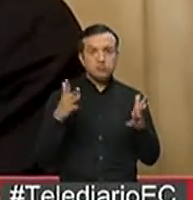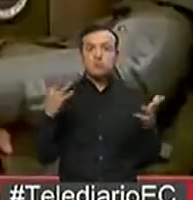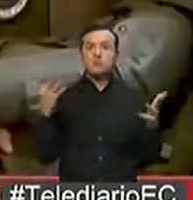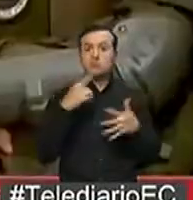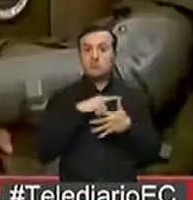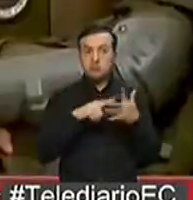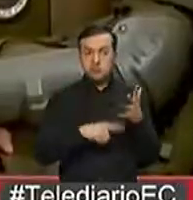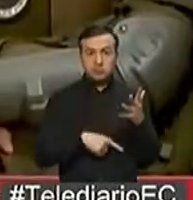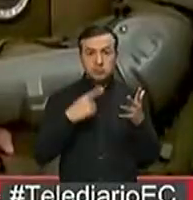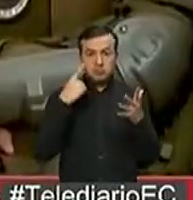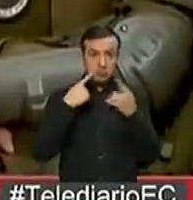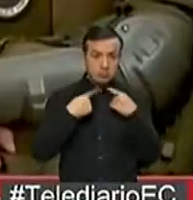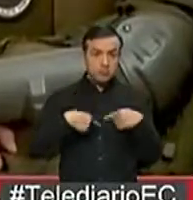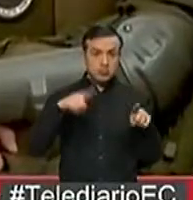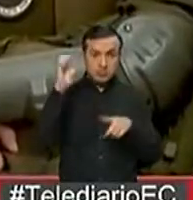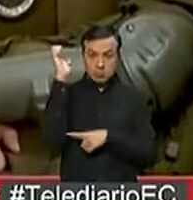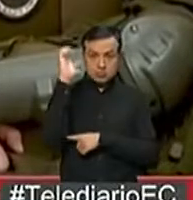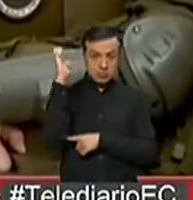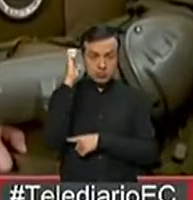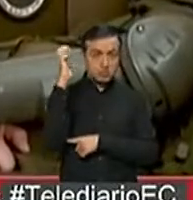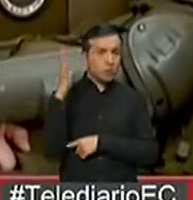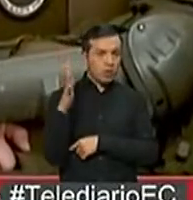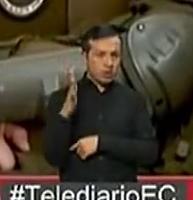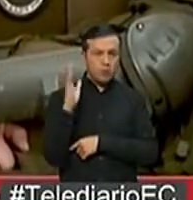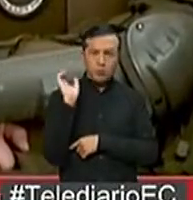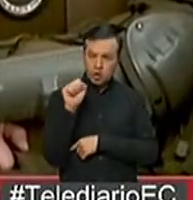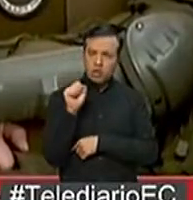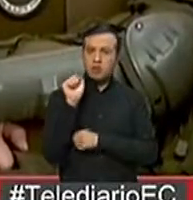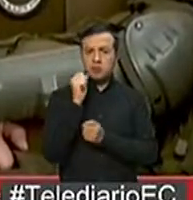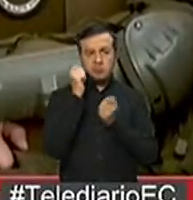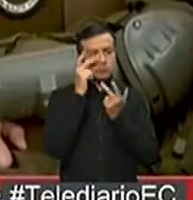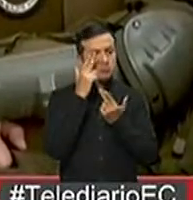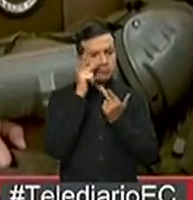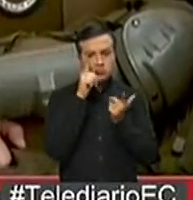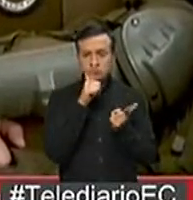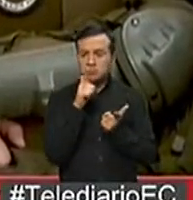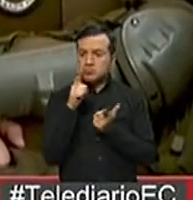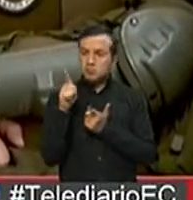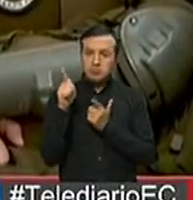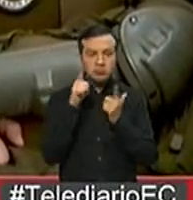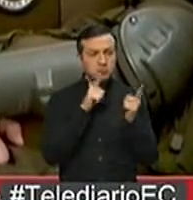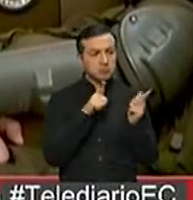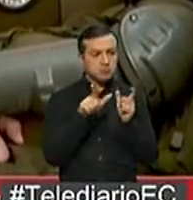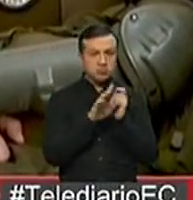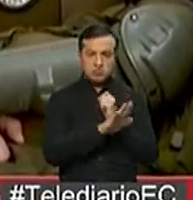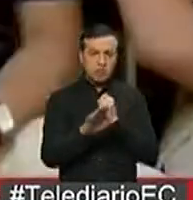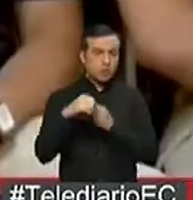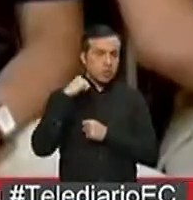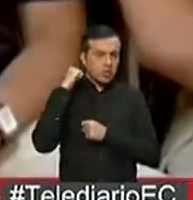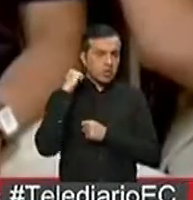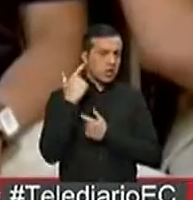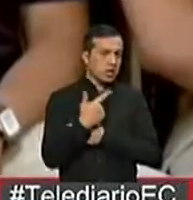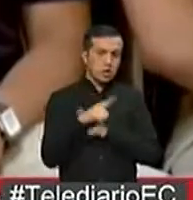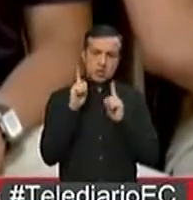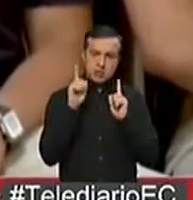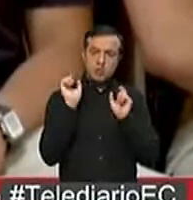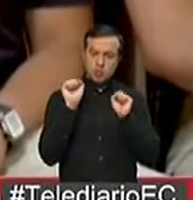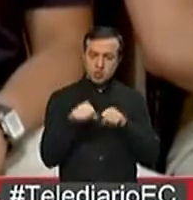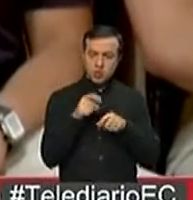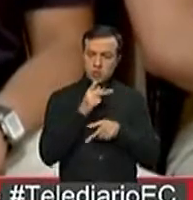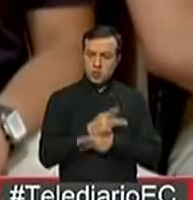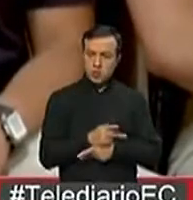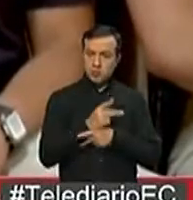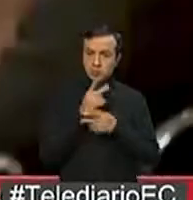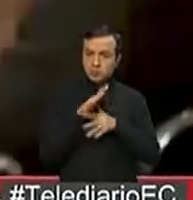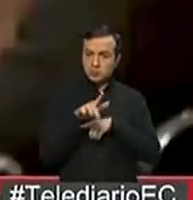necesidad de decretar estados de emergencia constitucional ni de restringir las libertades y derechos de los ciudadanos para salvaguardar